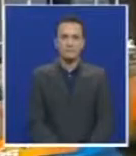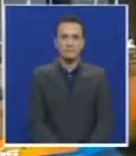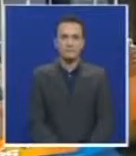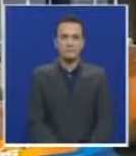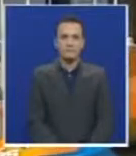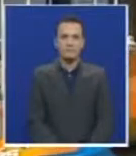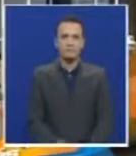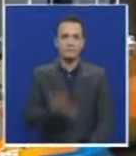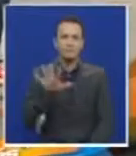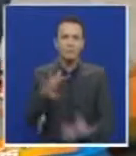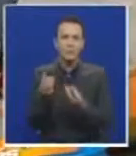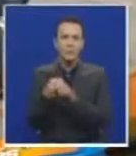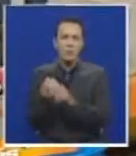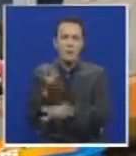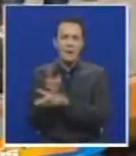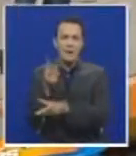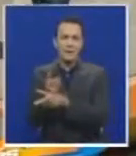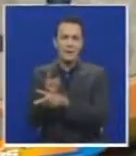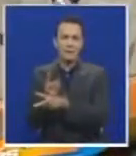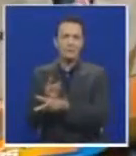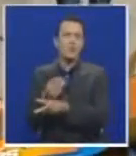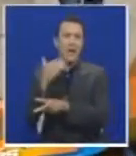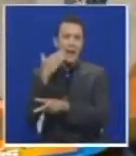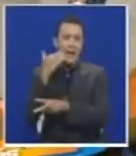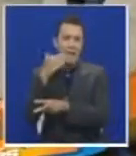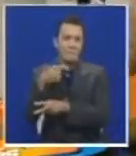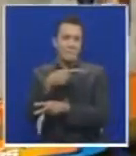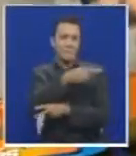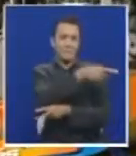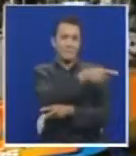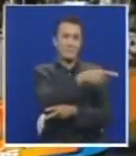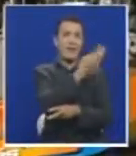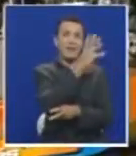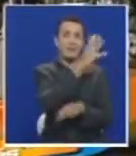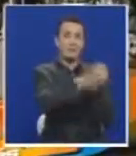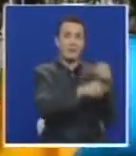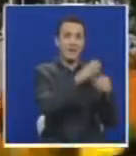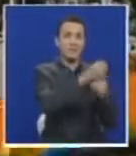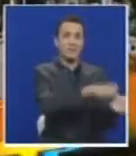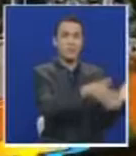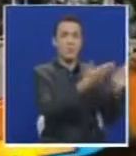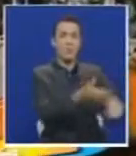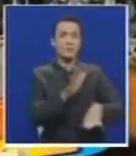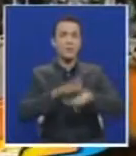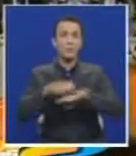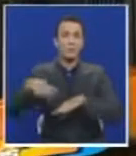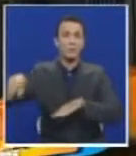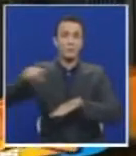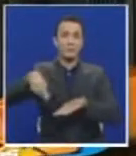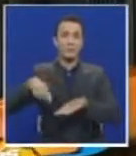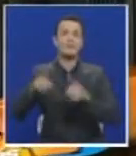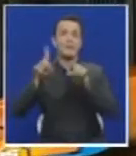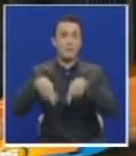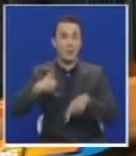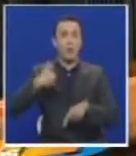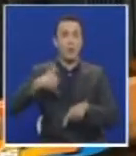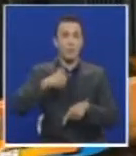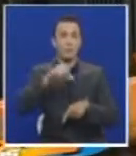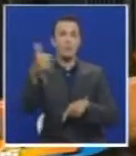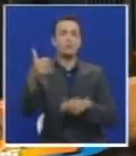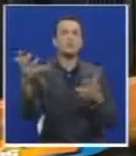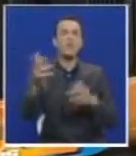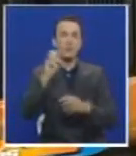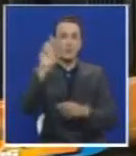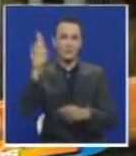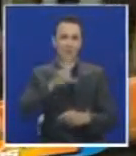Víctima de pandillas, una niña de 14 años muerta y un joven herido dejó un nuevo ataque de supuestos pandilleros en el